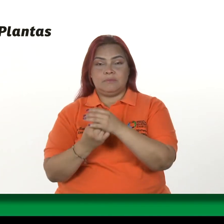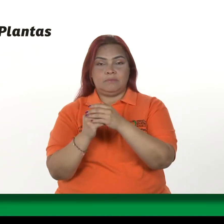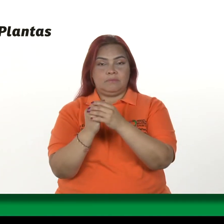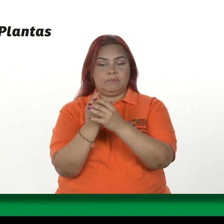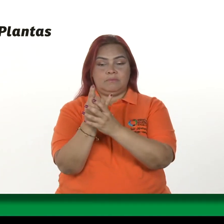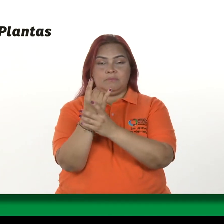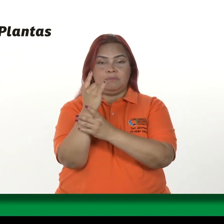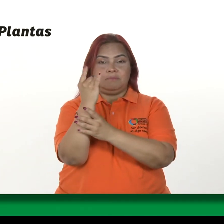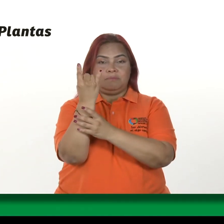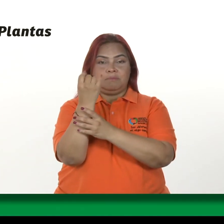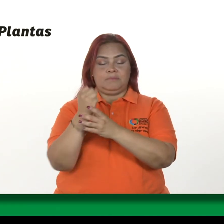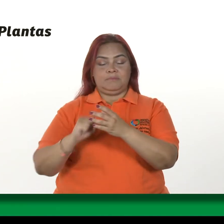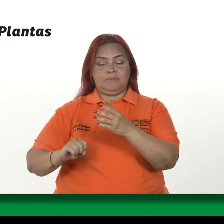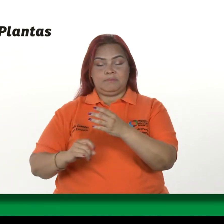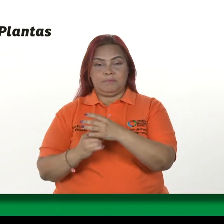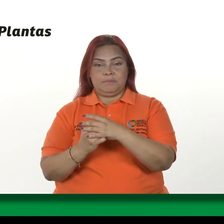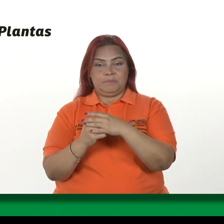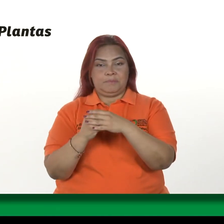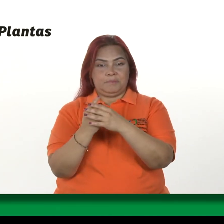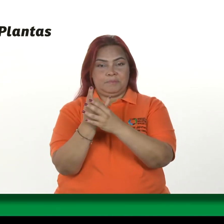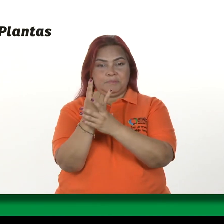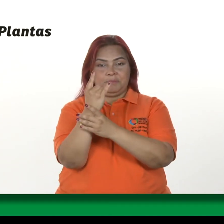Plantas.